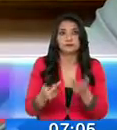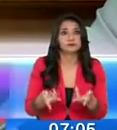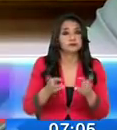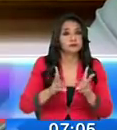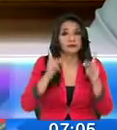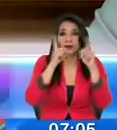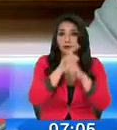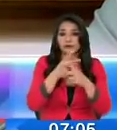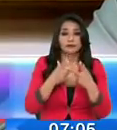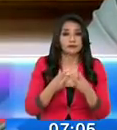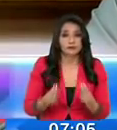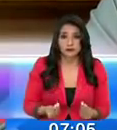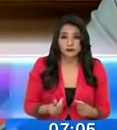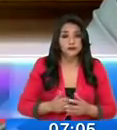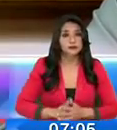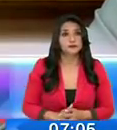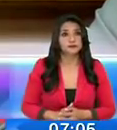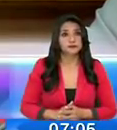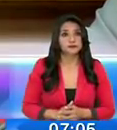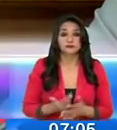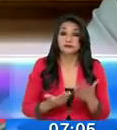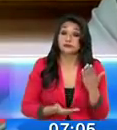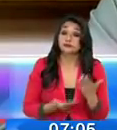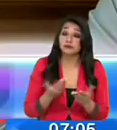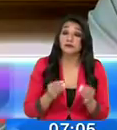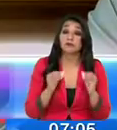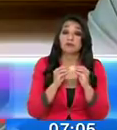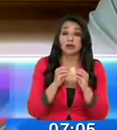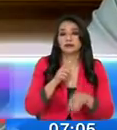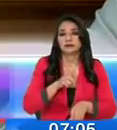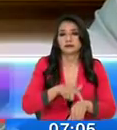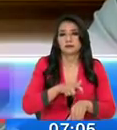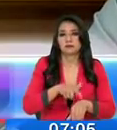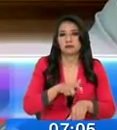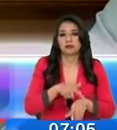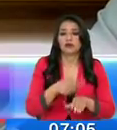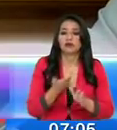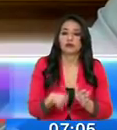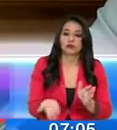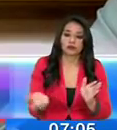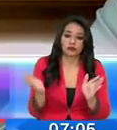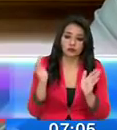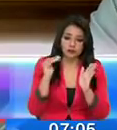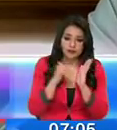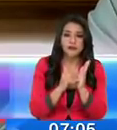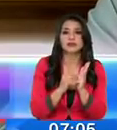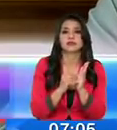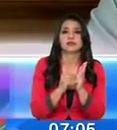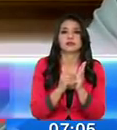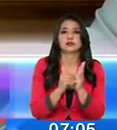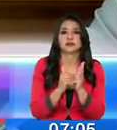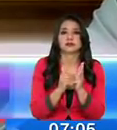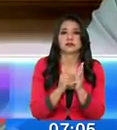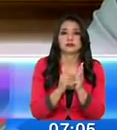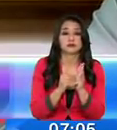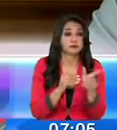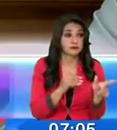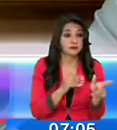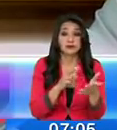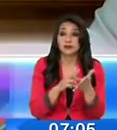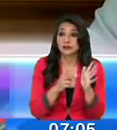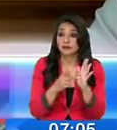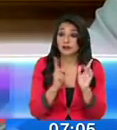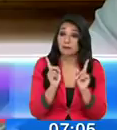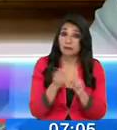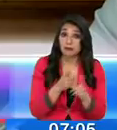difícil de solucionar, lo que a lo mejor nos va a llevar a volver a instalar, a declarar inválida esta